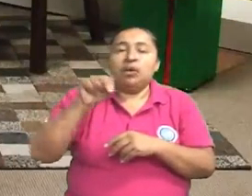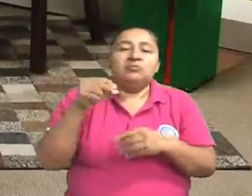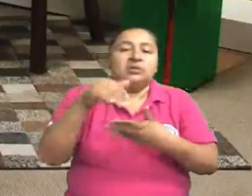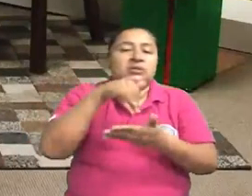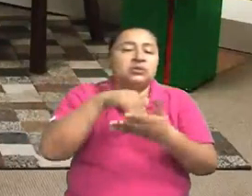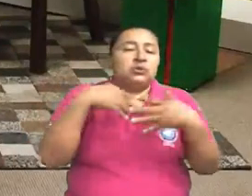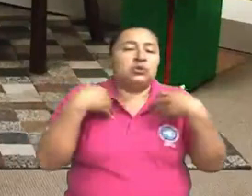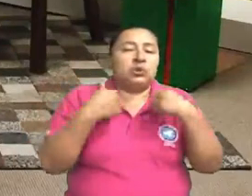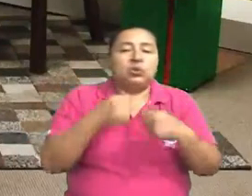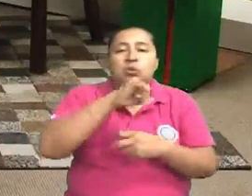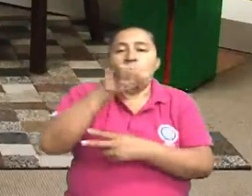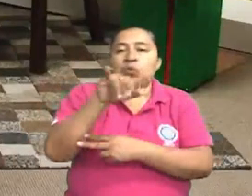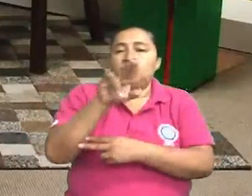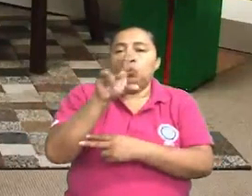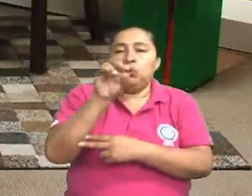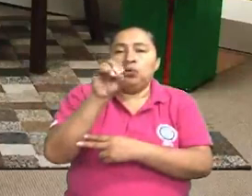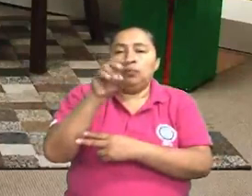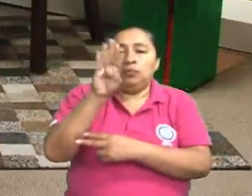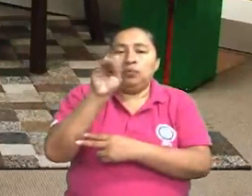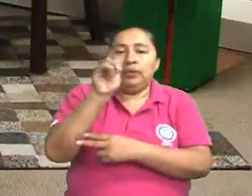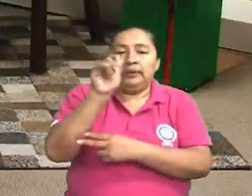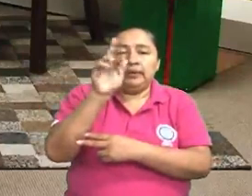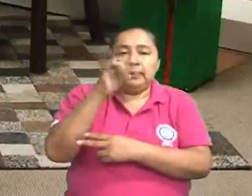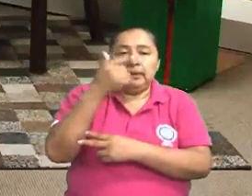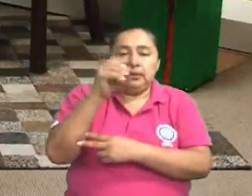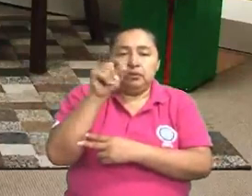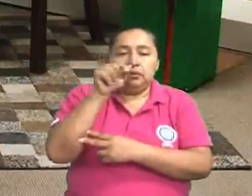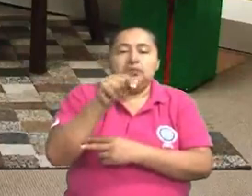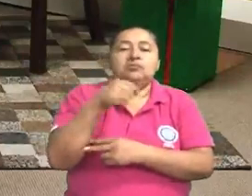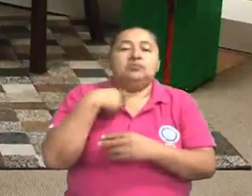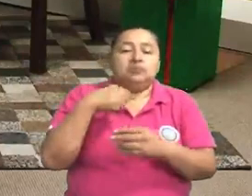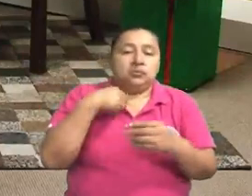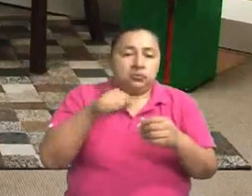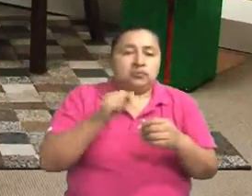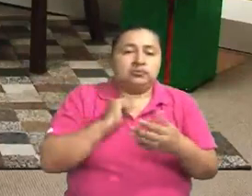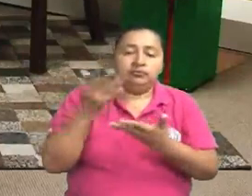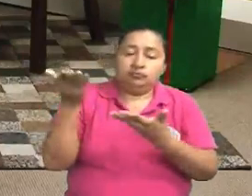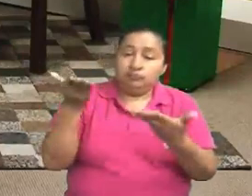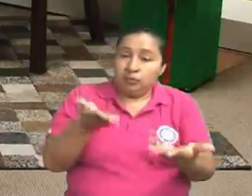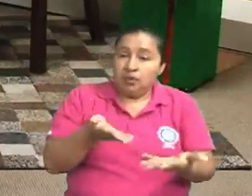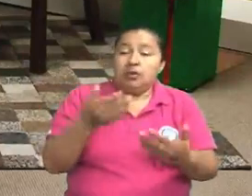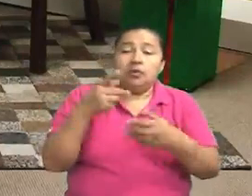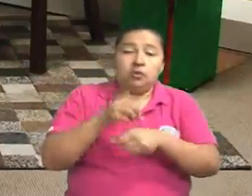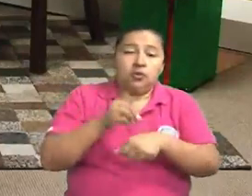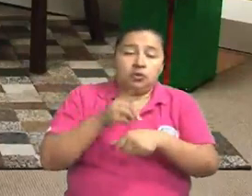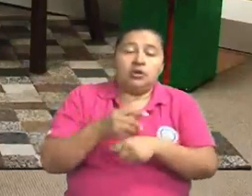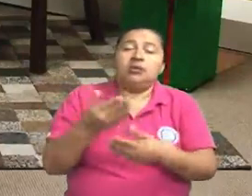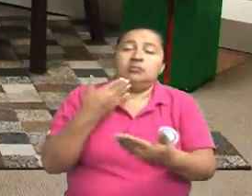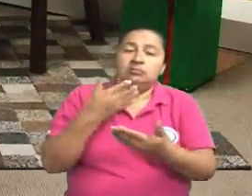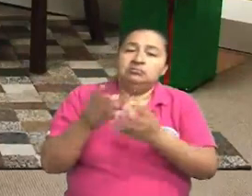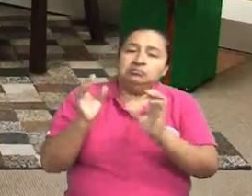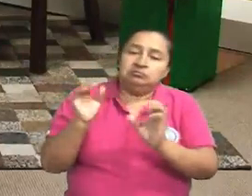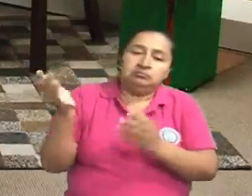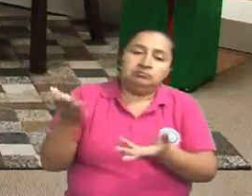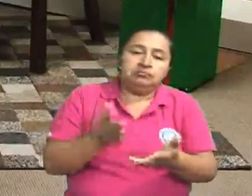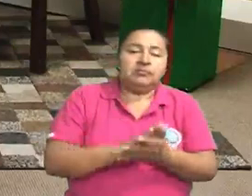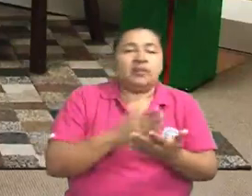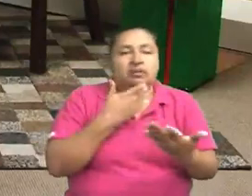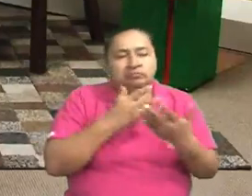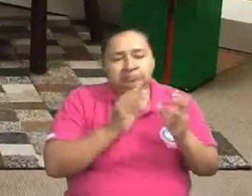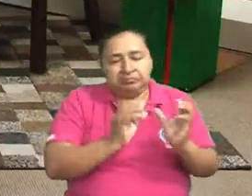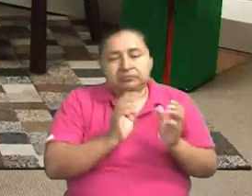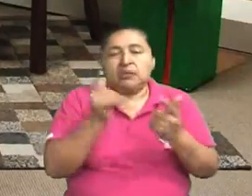distrito número 4 de Managua. Bienvenida, doctora, mucho gusto. Muy buenas tardes. Es un placer tenerla nuevamente, ya la hemos tenido en una